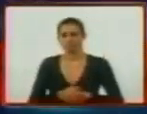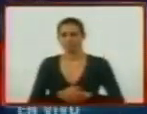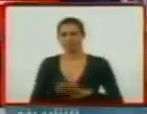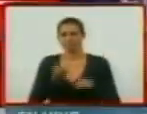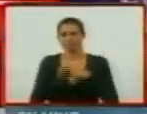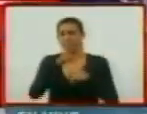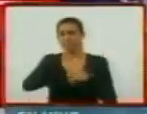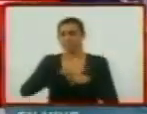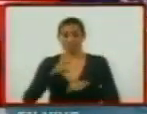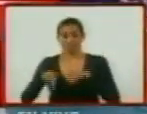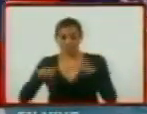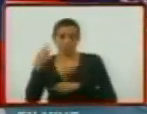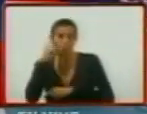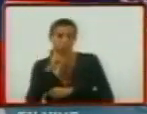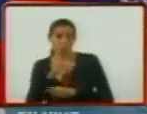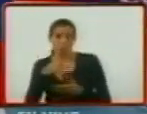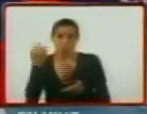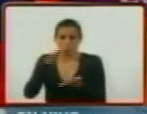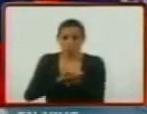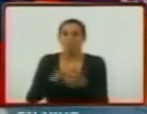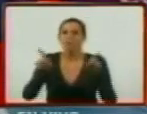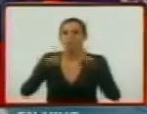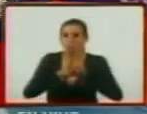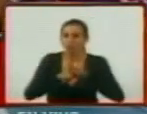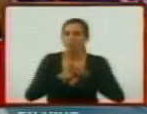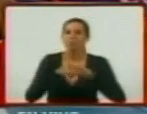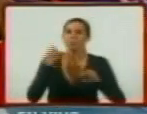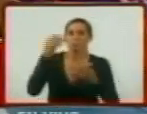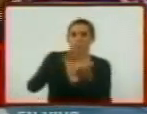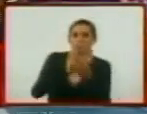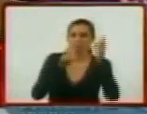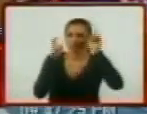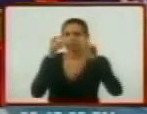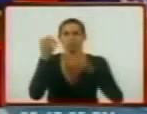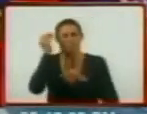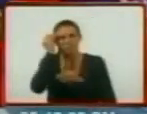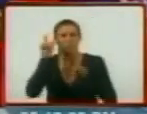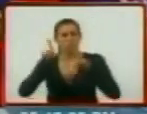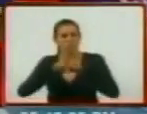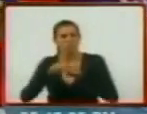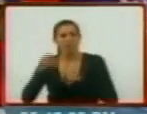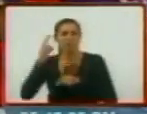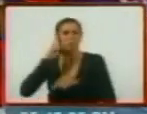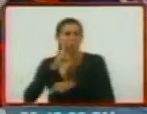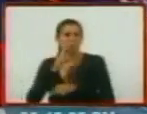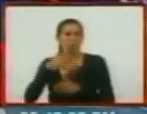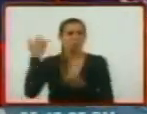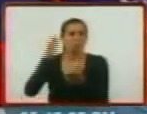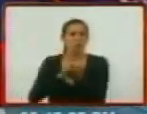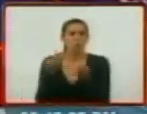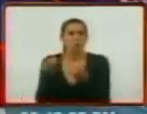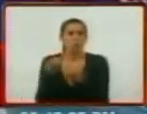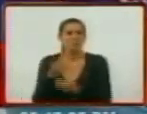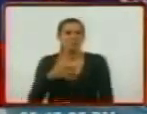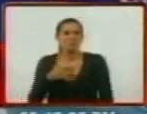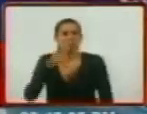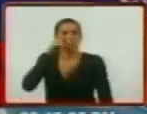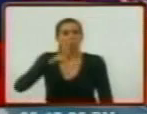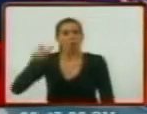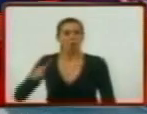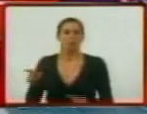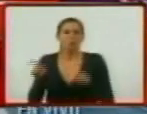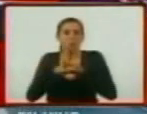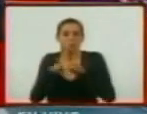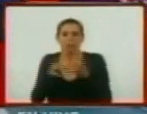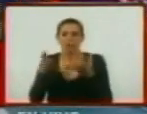Bolívar, ¿verdad? Yo me imagino cuando llegó la noticia de la muerte de Bolívar, cómo habrá reaccionado el pueblo, ¿verdad? Y sus combatientes, sus luchadores,